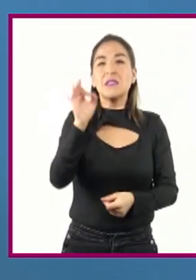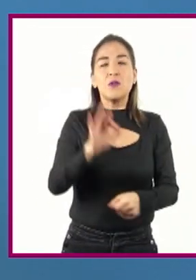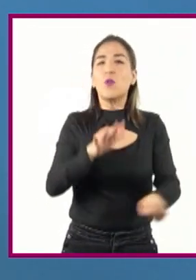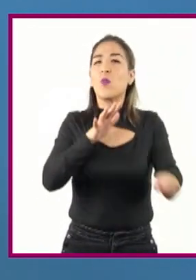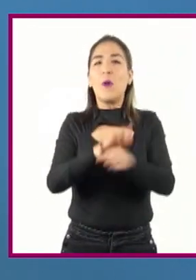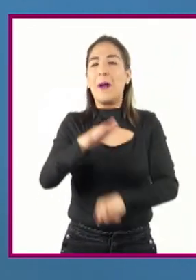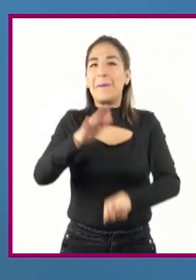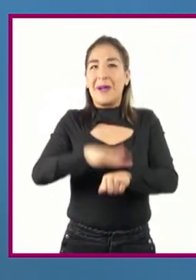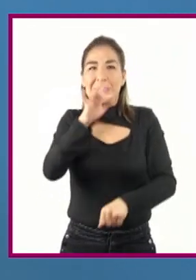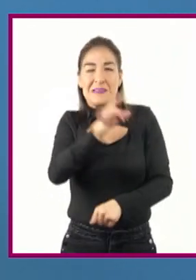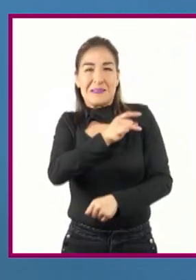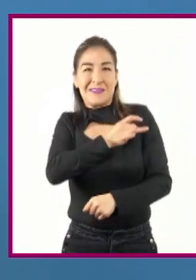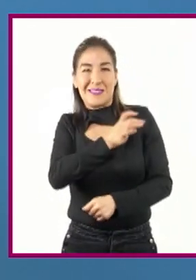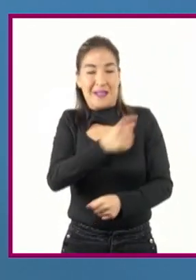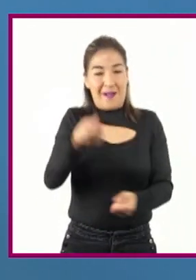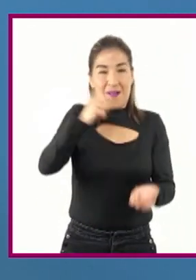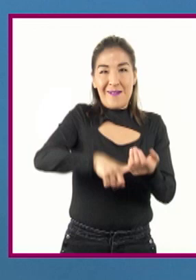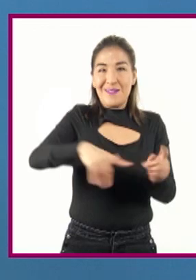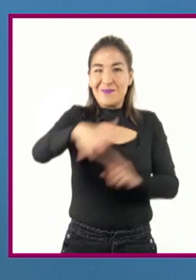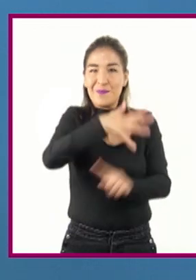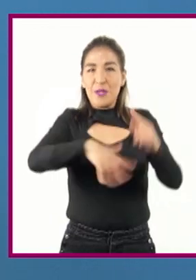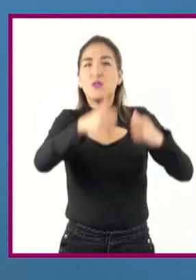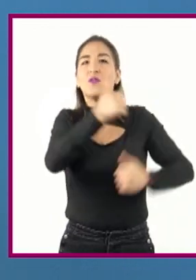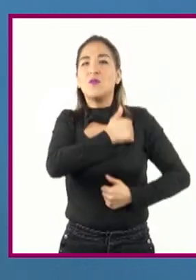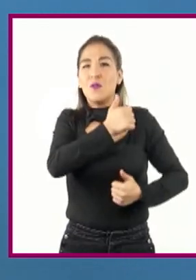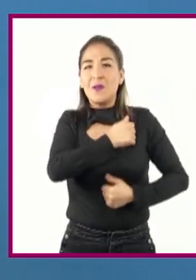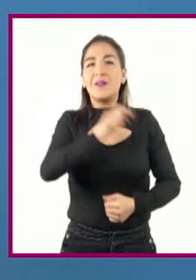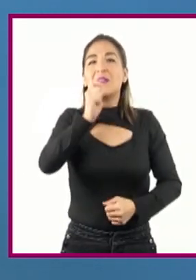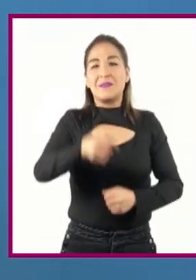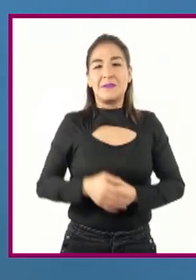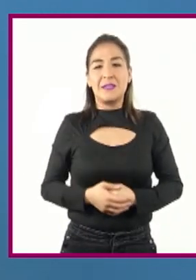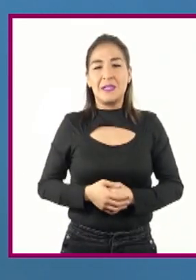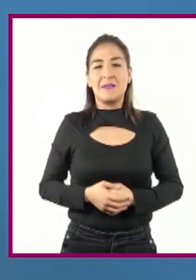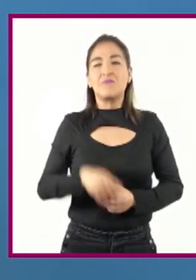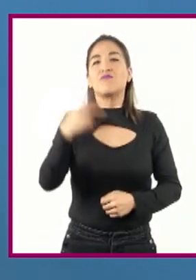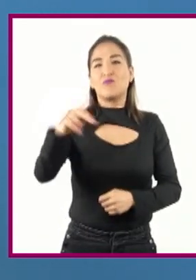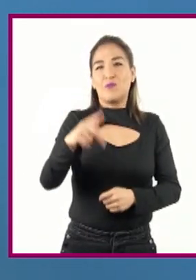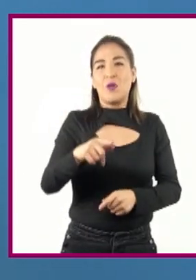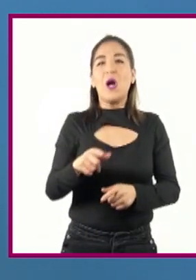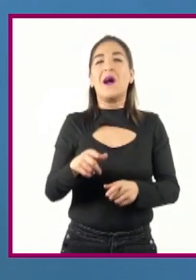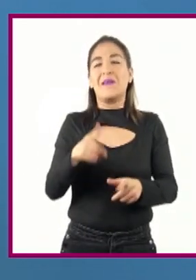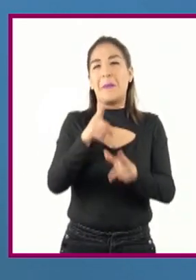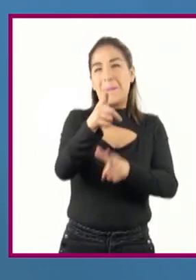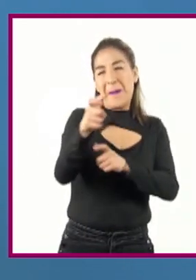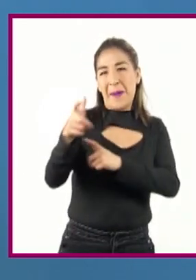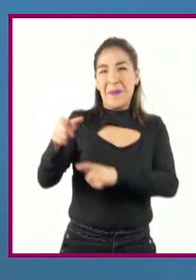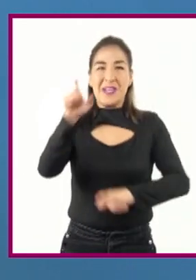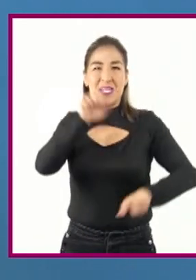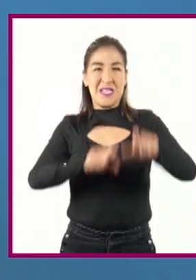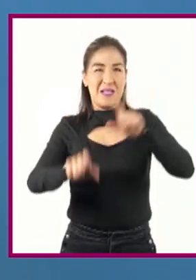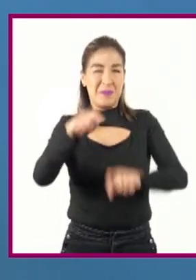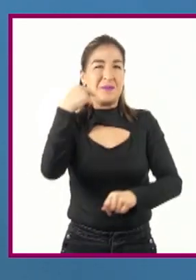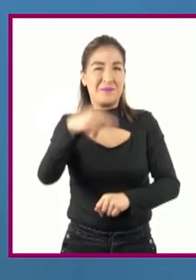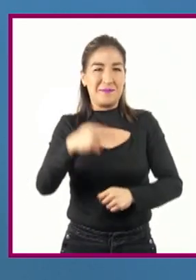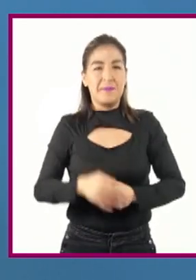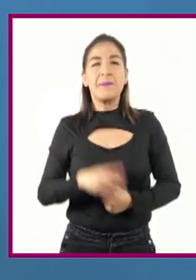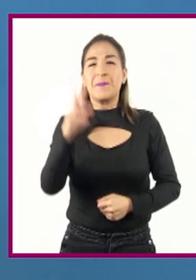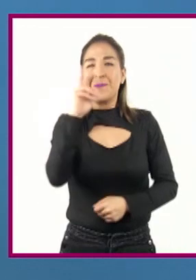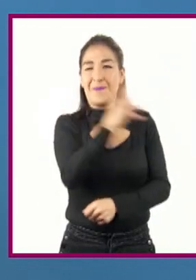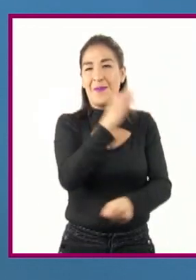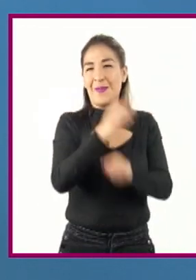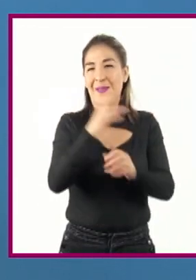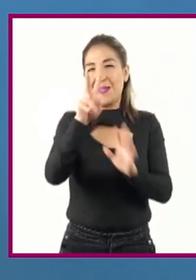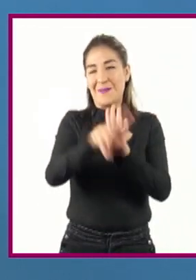despertaron mayor temor entre los soldados fueron las armas químicas. Les invito a ver el